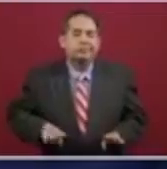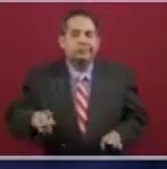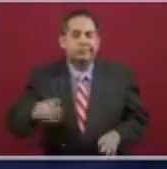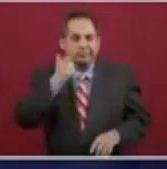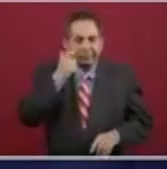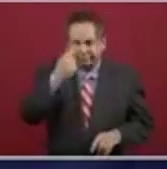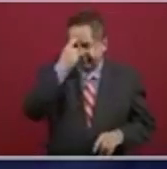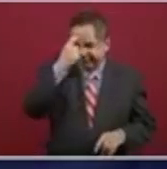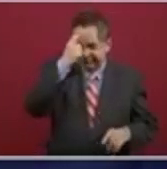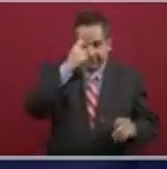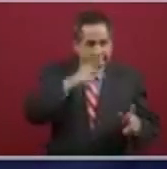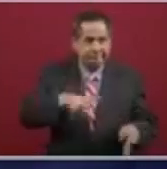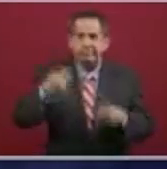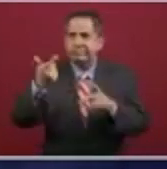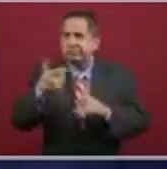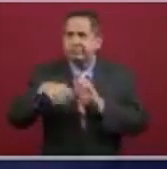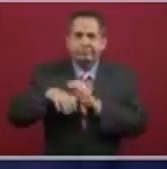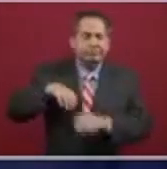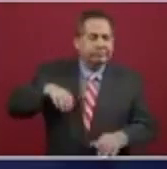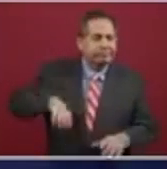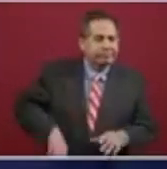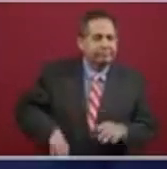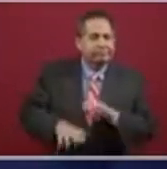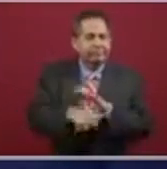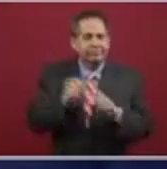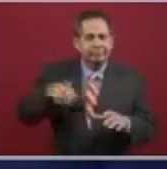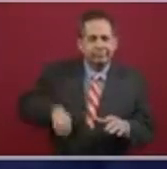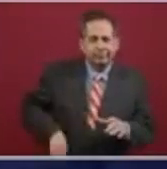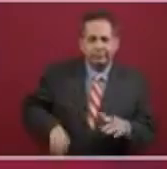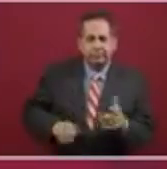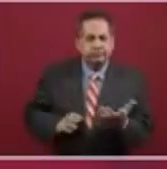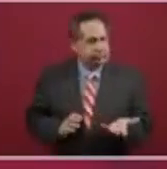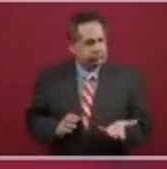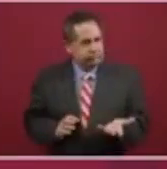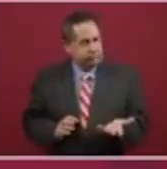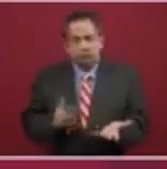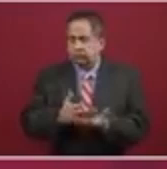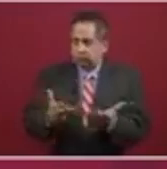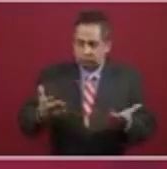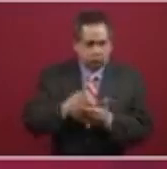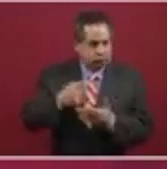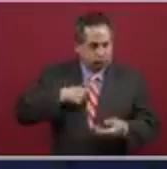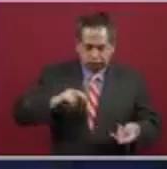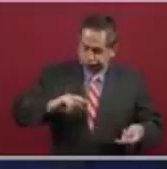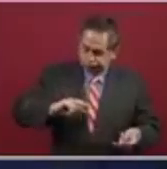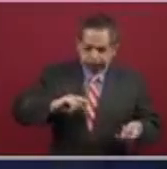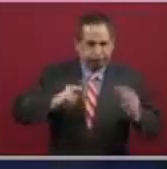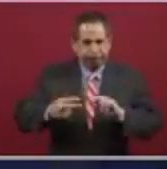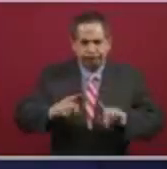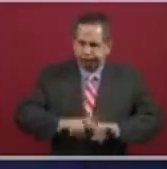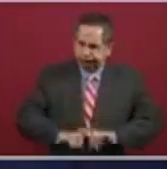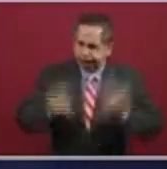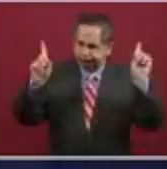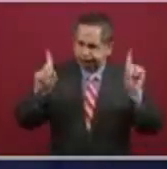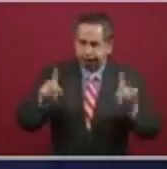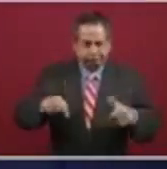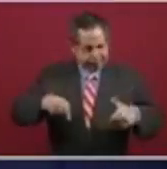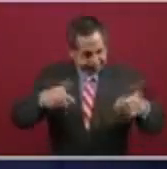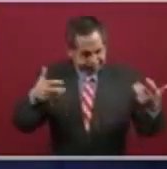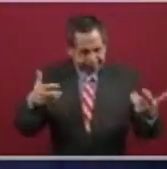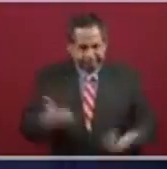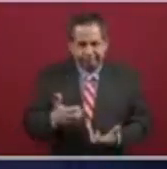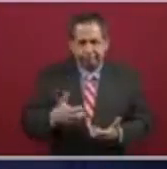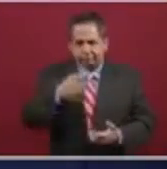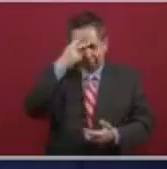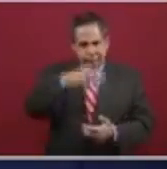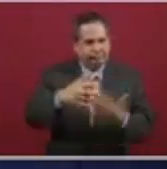saquear. Ahora que nosotros decimos, vamos a cambiar, vamos a producir en México lo que